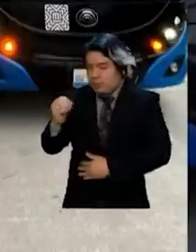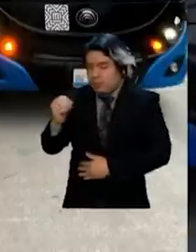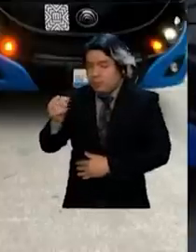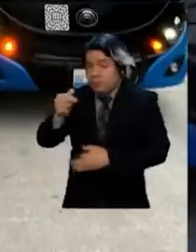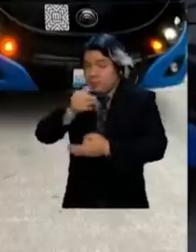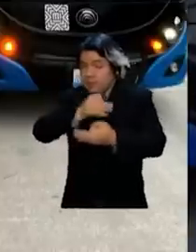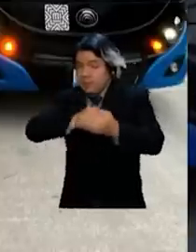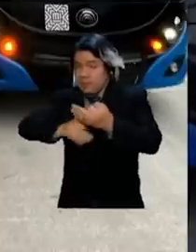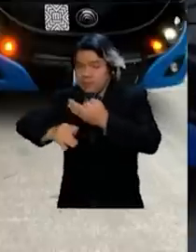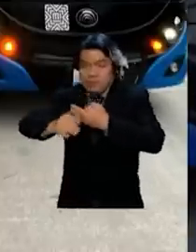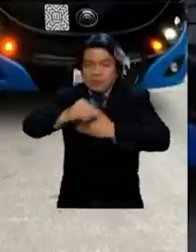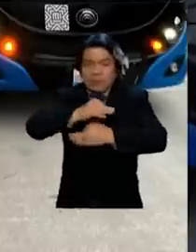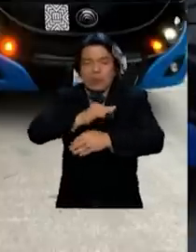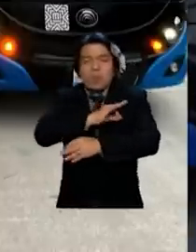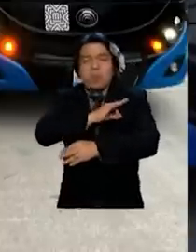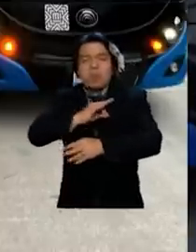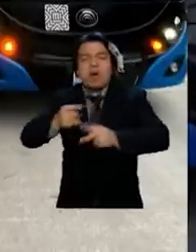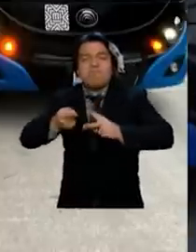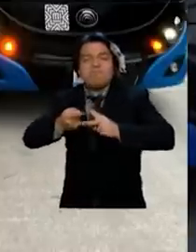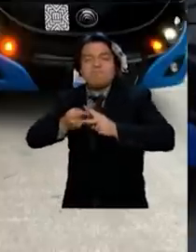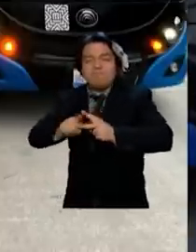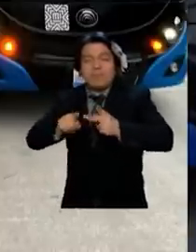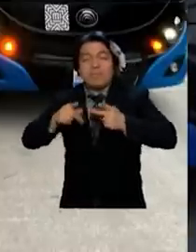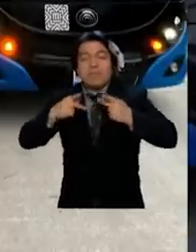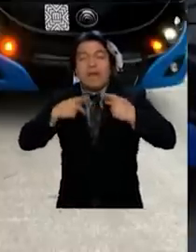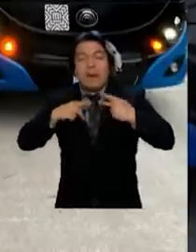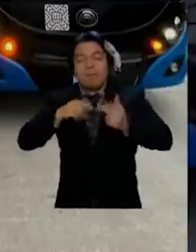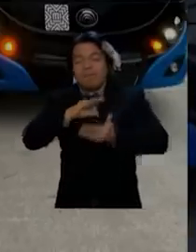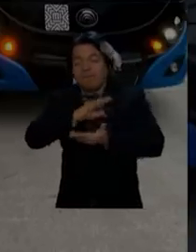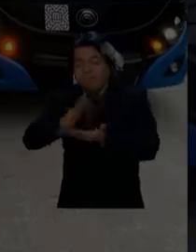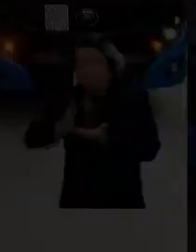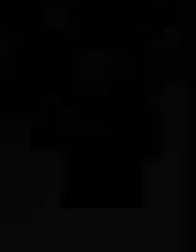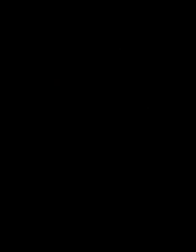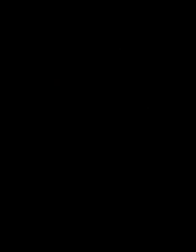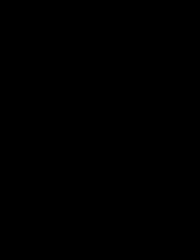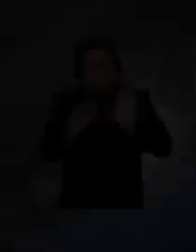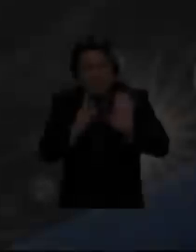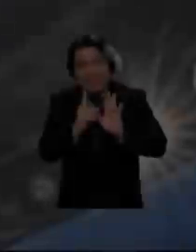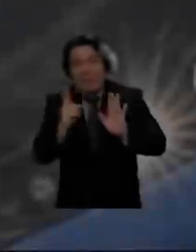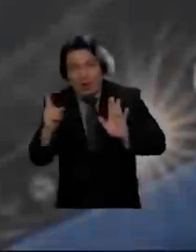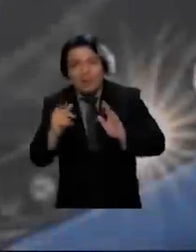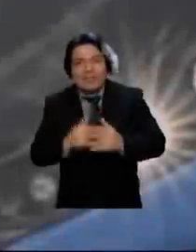todo listo para iniciar.